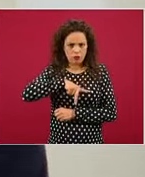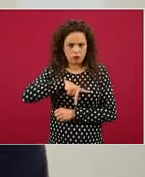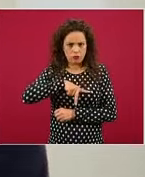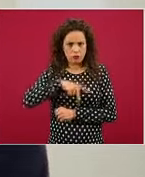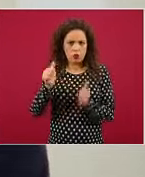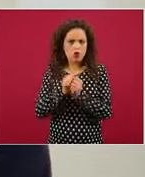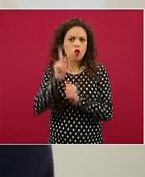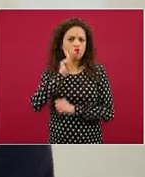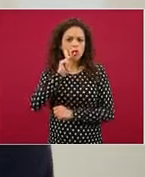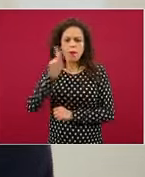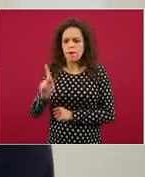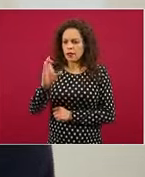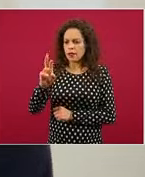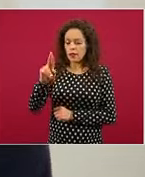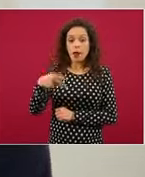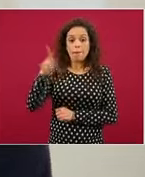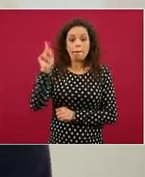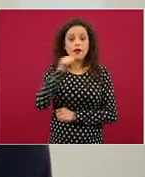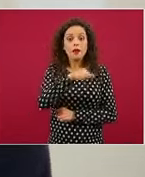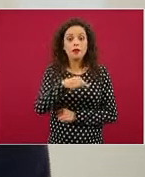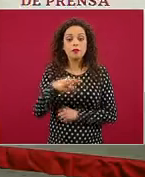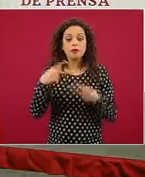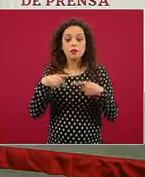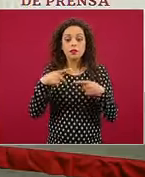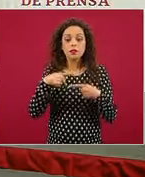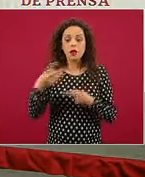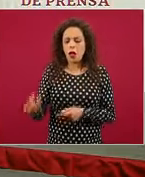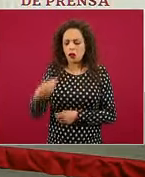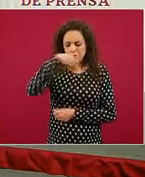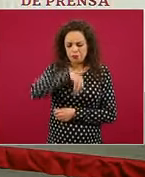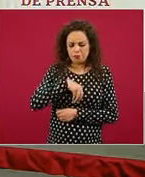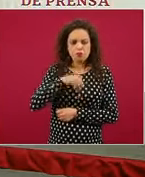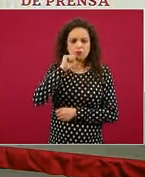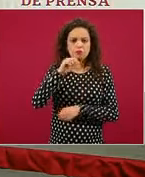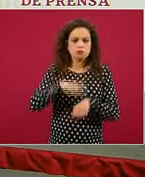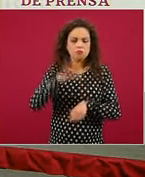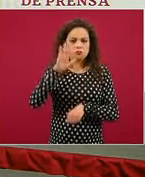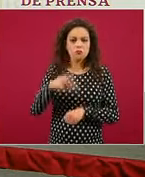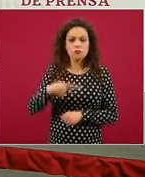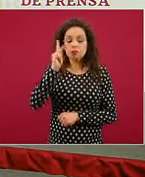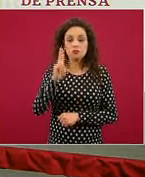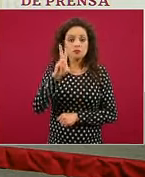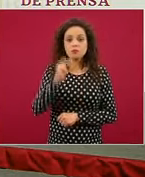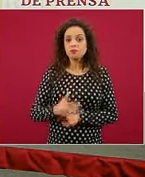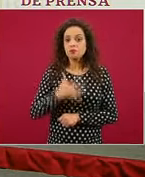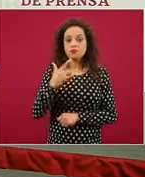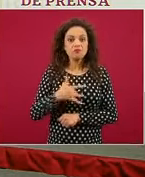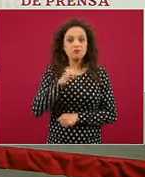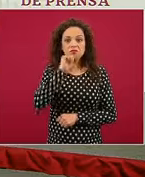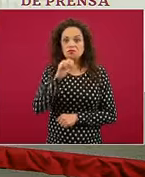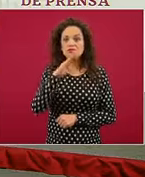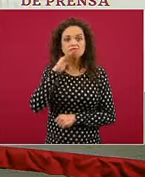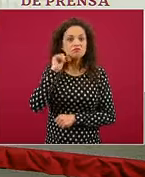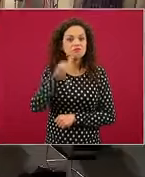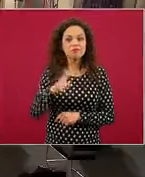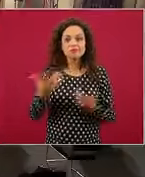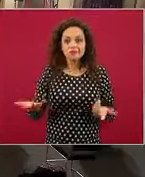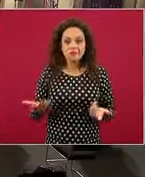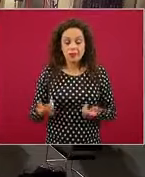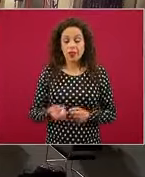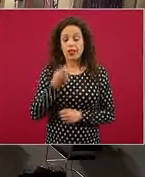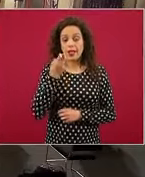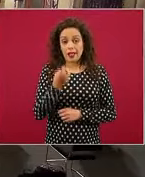PCR, pero la persona fue portadora, es decir, no había desarrollado signos y síntomas. Por lo tanto, eso todavía, y